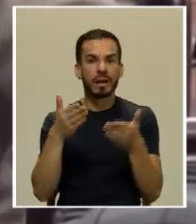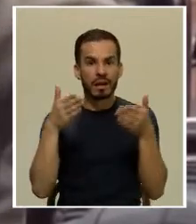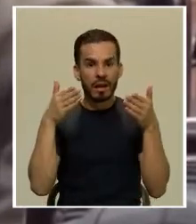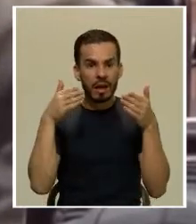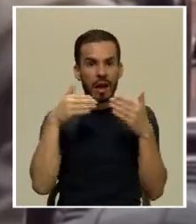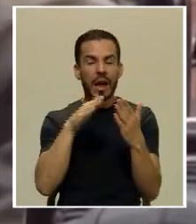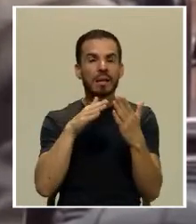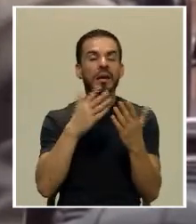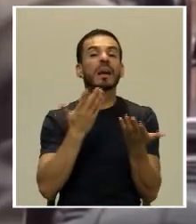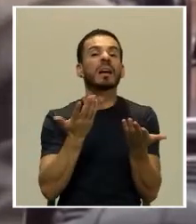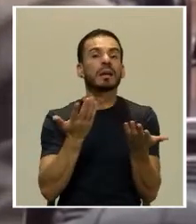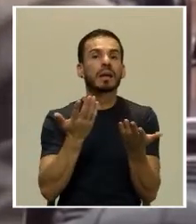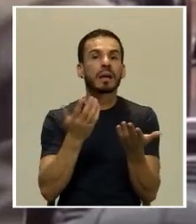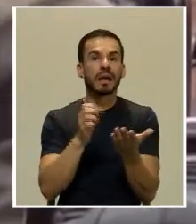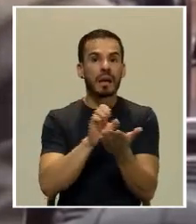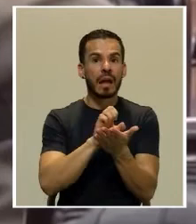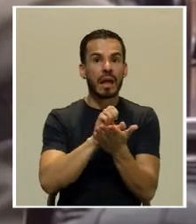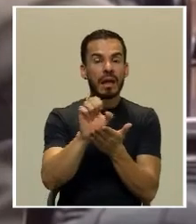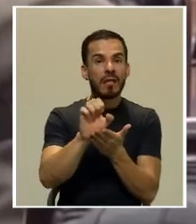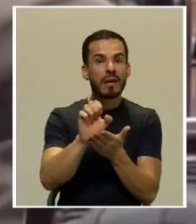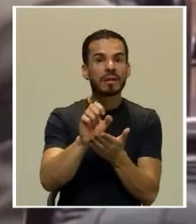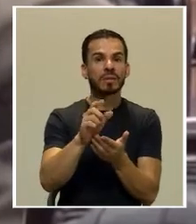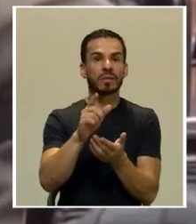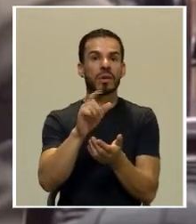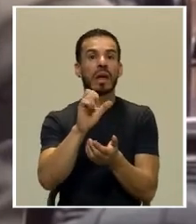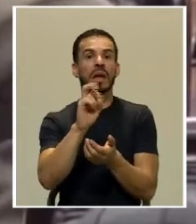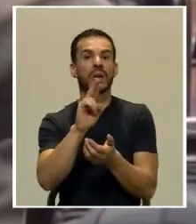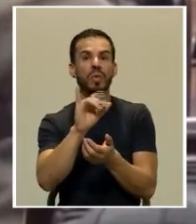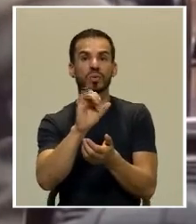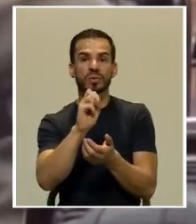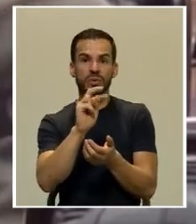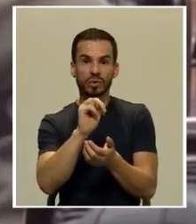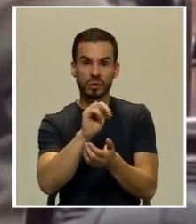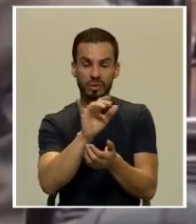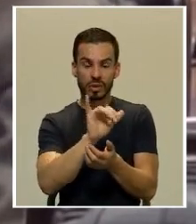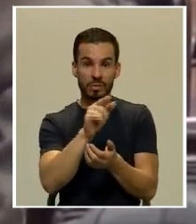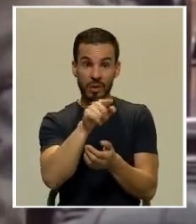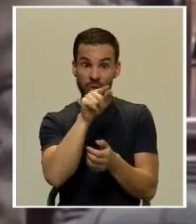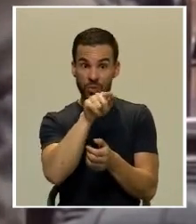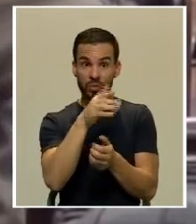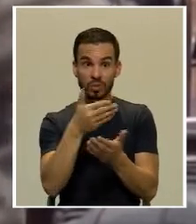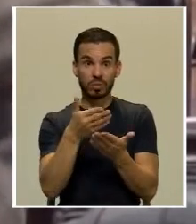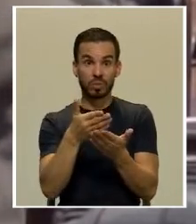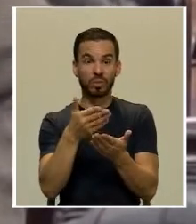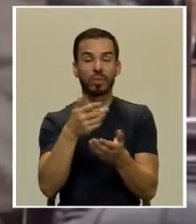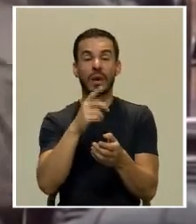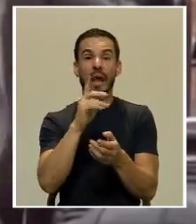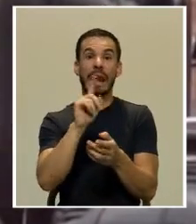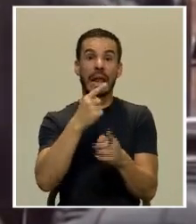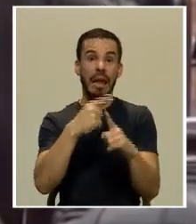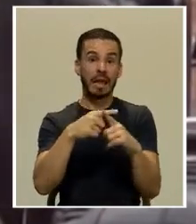atacar la evasión y la elusión. Su antecesor,